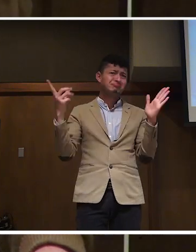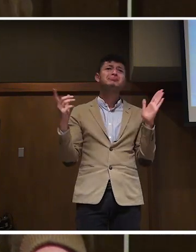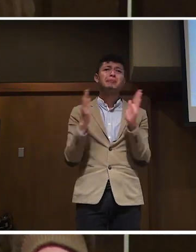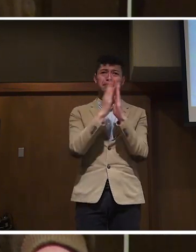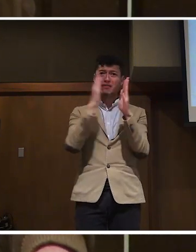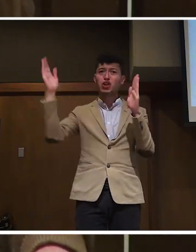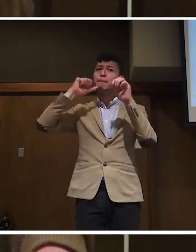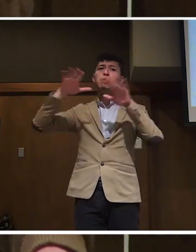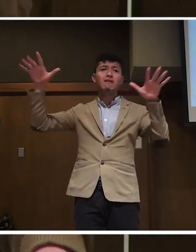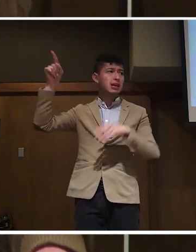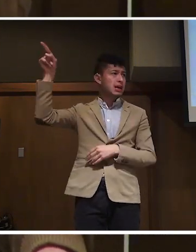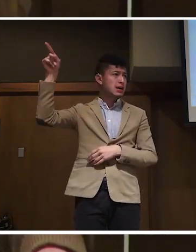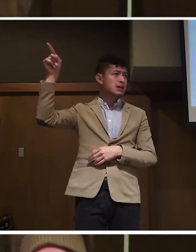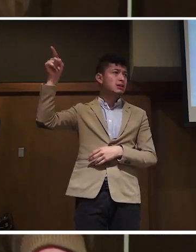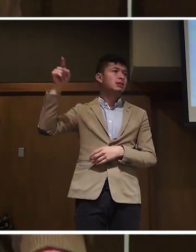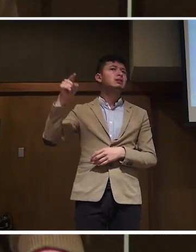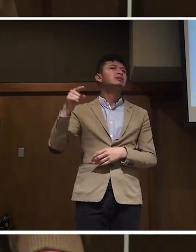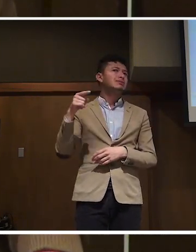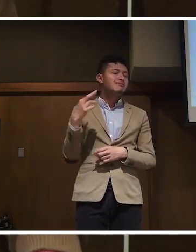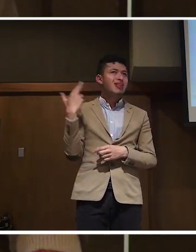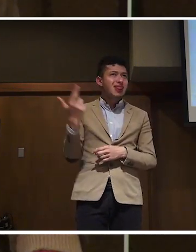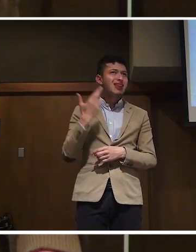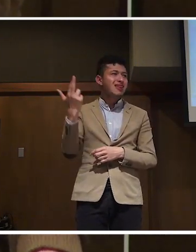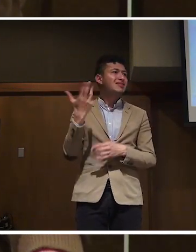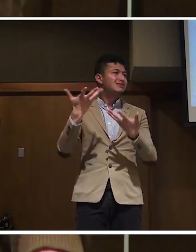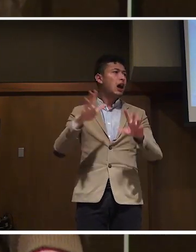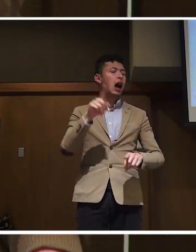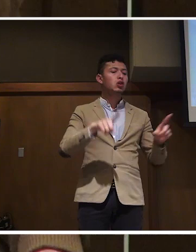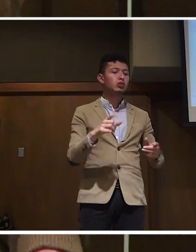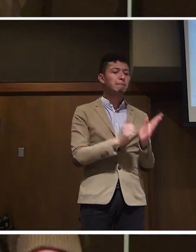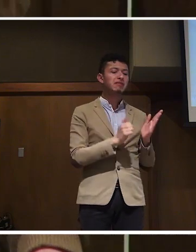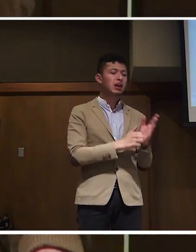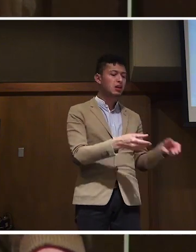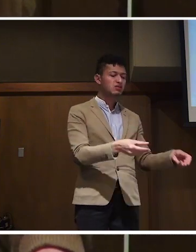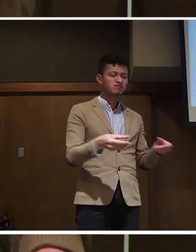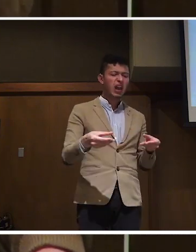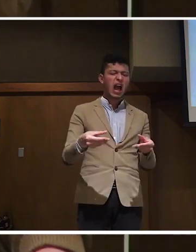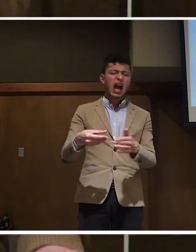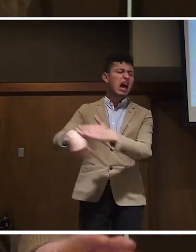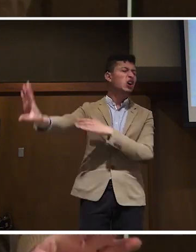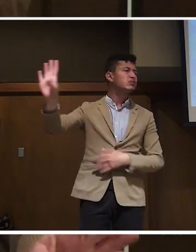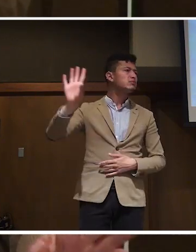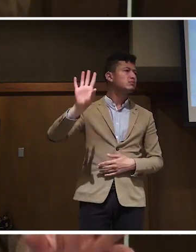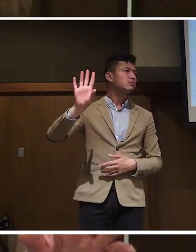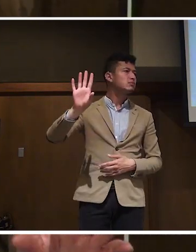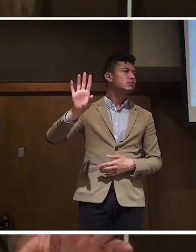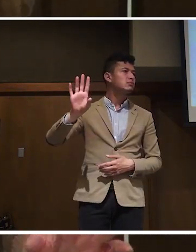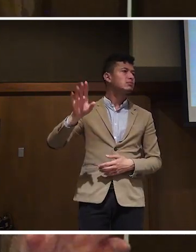bibliotecas públicas colombianas con cierta frecuencia han descartado materiales con criterios